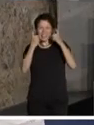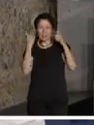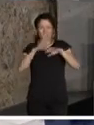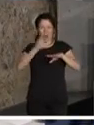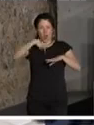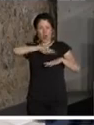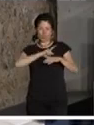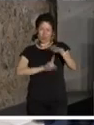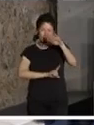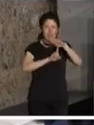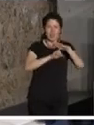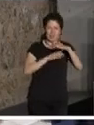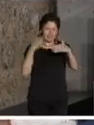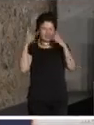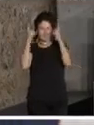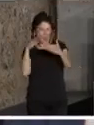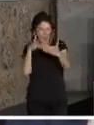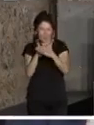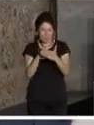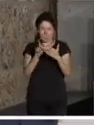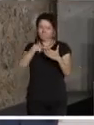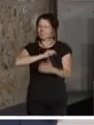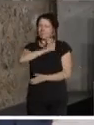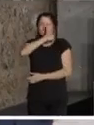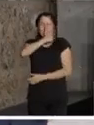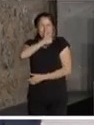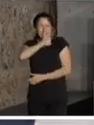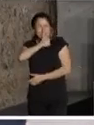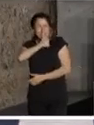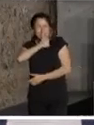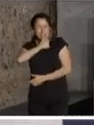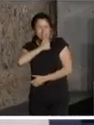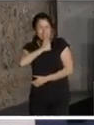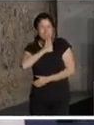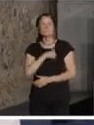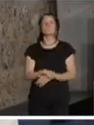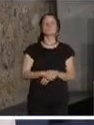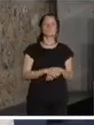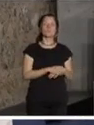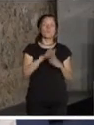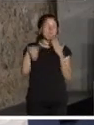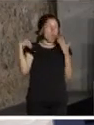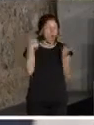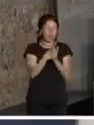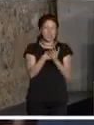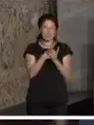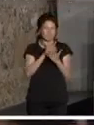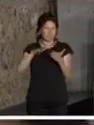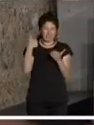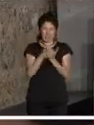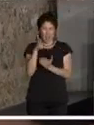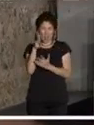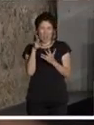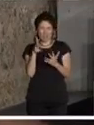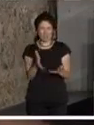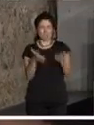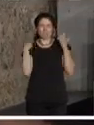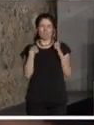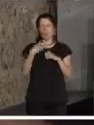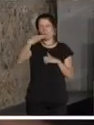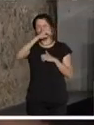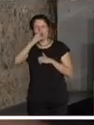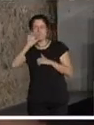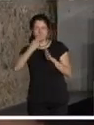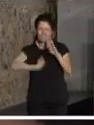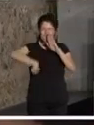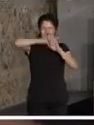impedir El Avance en derechos y la vamos a resistir tanto como sea necesario hasta conseguir llevar esos derechos al boletín oficial del